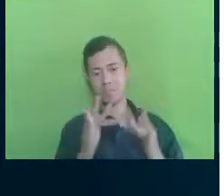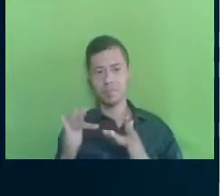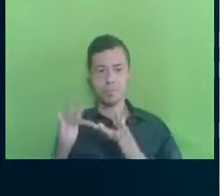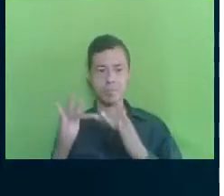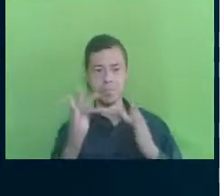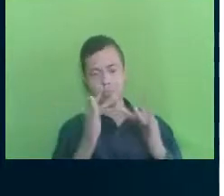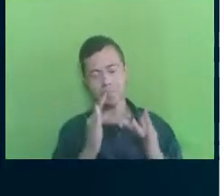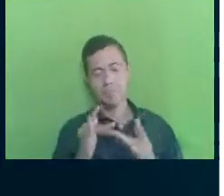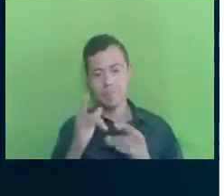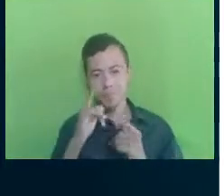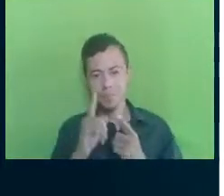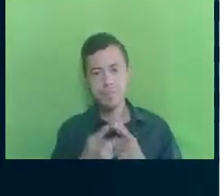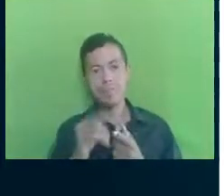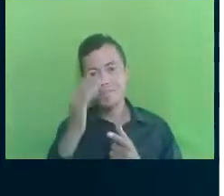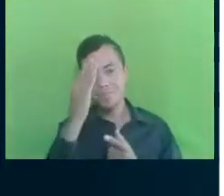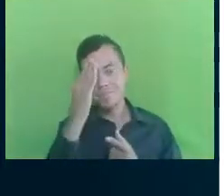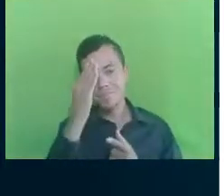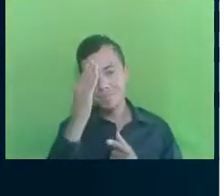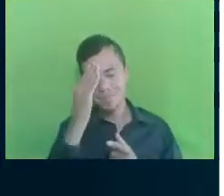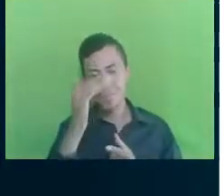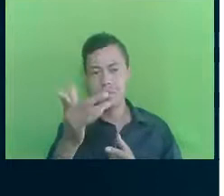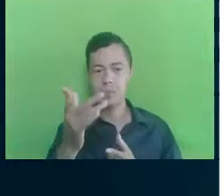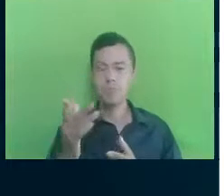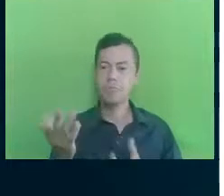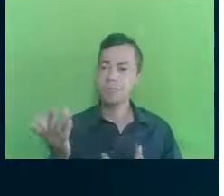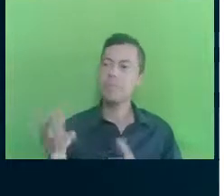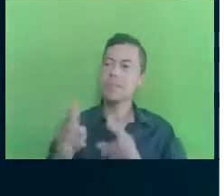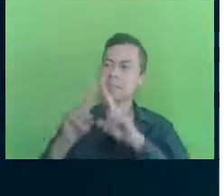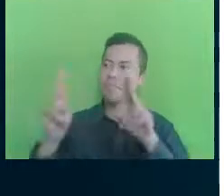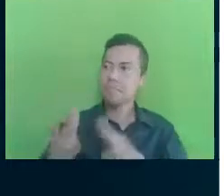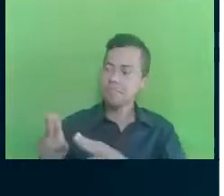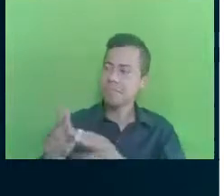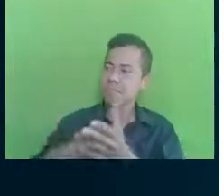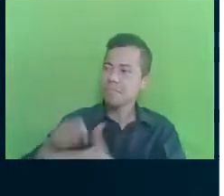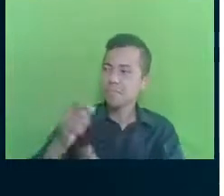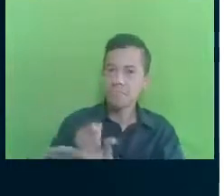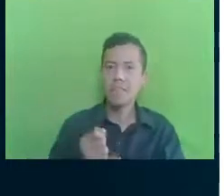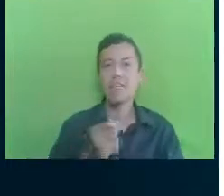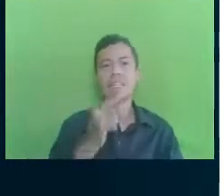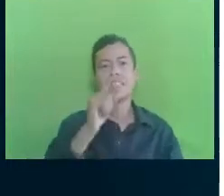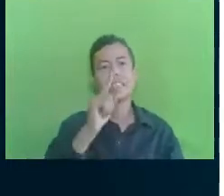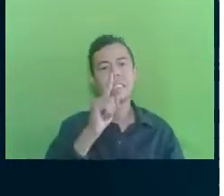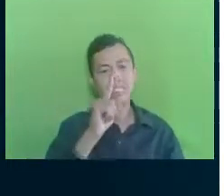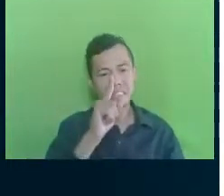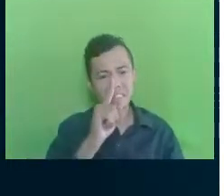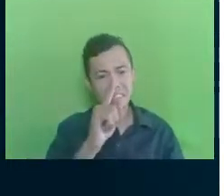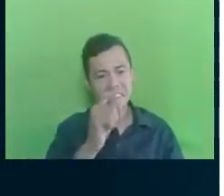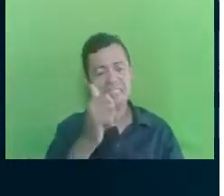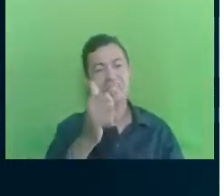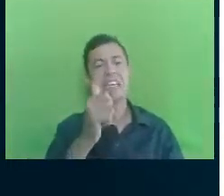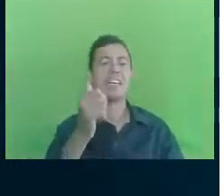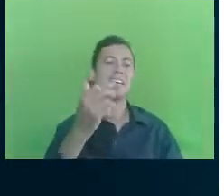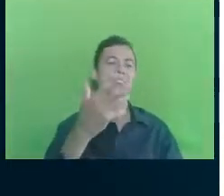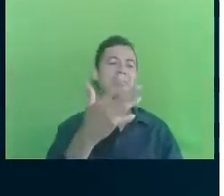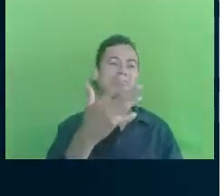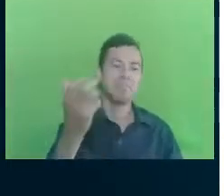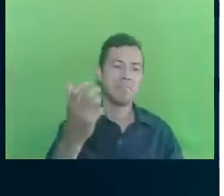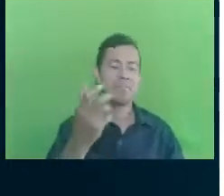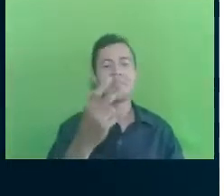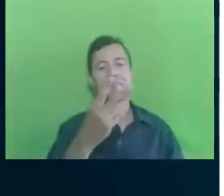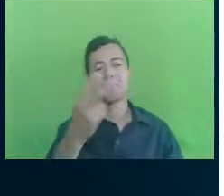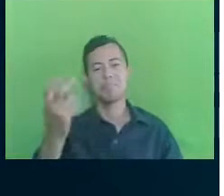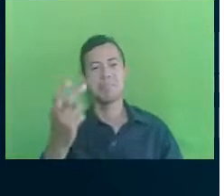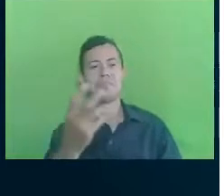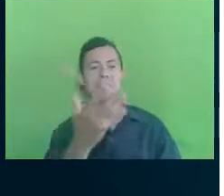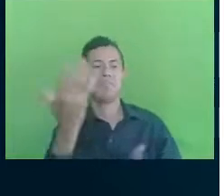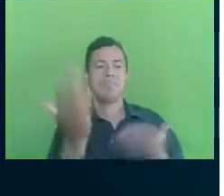internet. Muy seguramente cuando contrataron su punto de internet estaban entre 10 megas, 100 megas, 200, 300, 500 megas. Como para poner